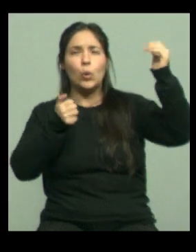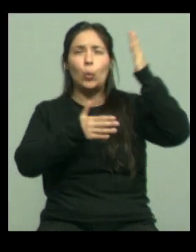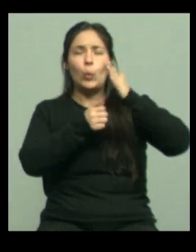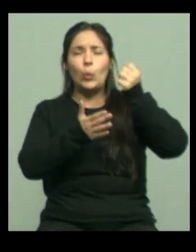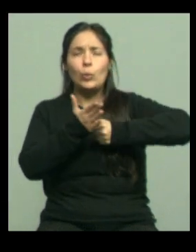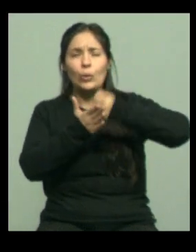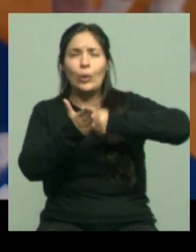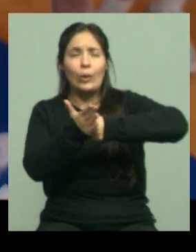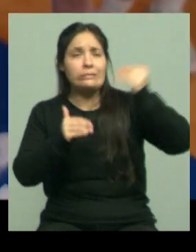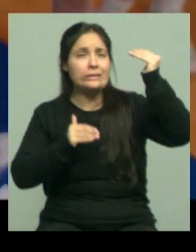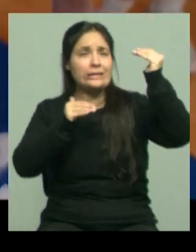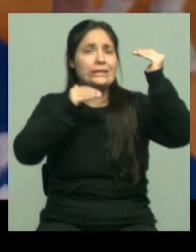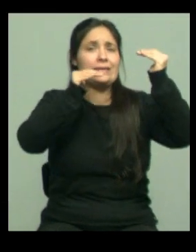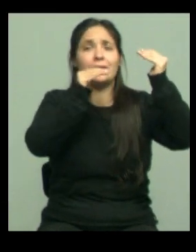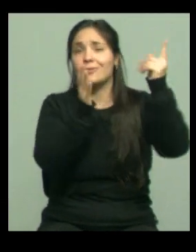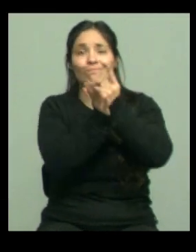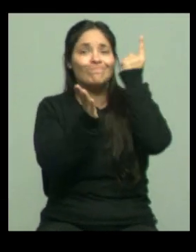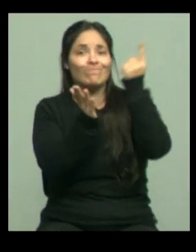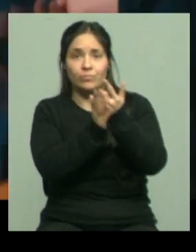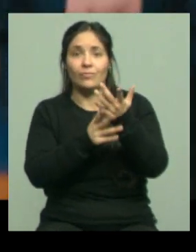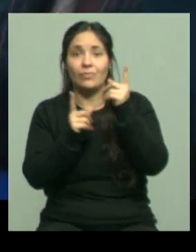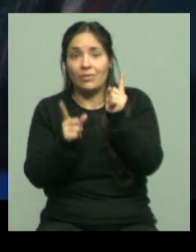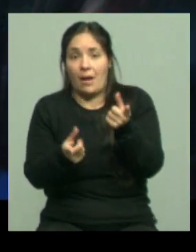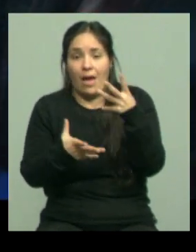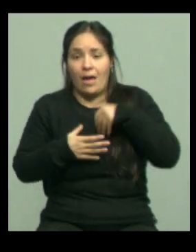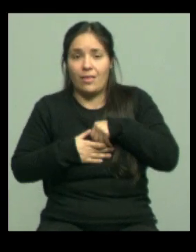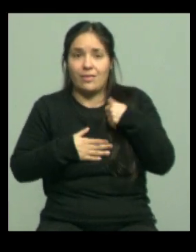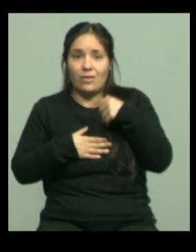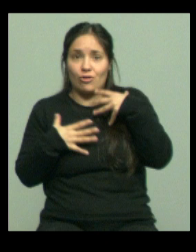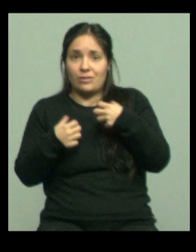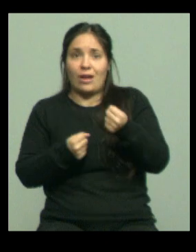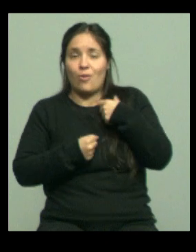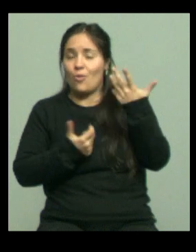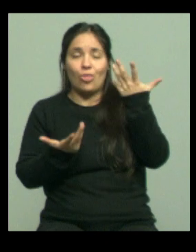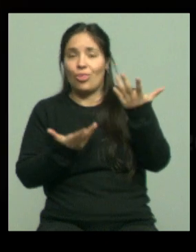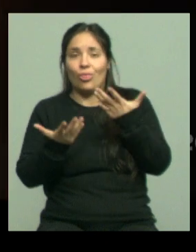metas a determinada edad. Y lo que esto causa cuando no lo podemos hacer.